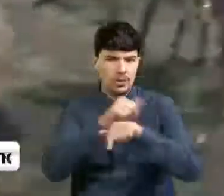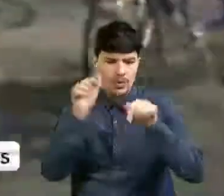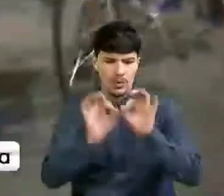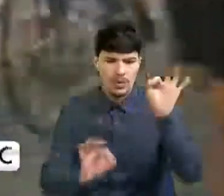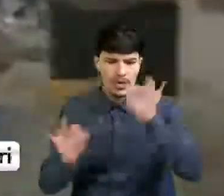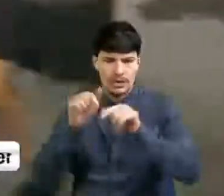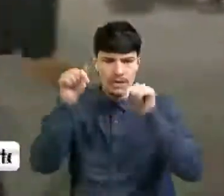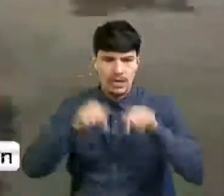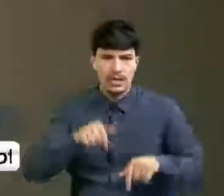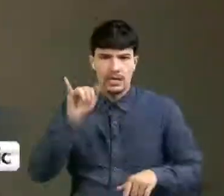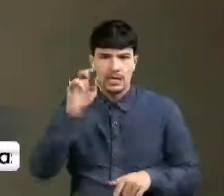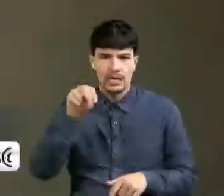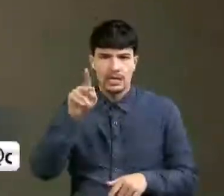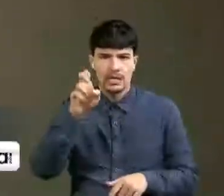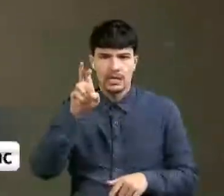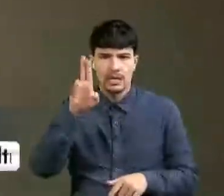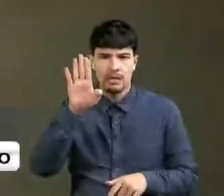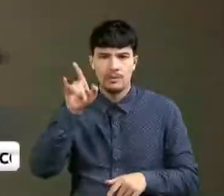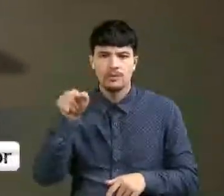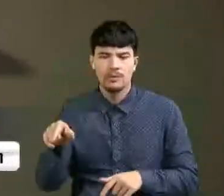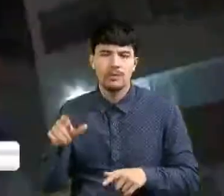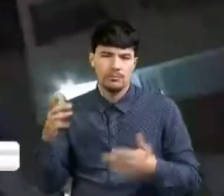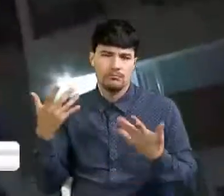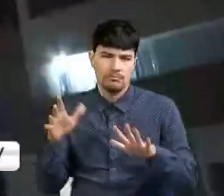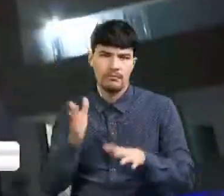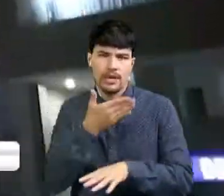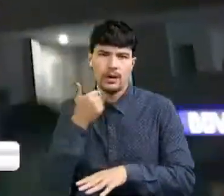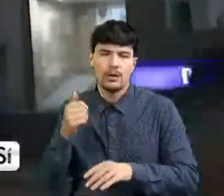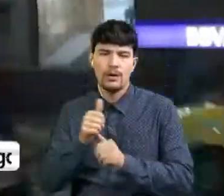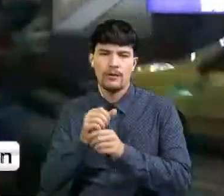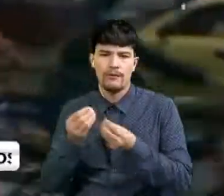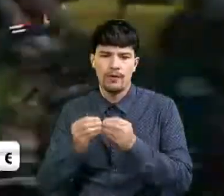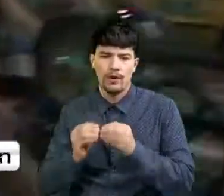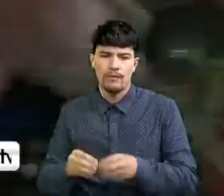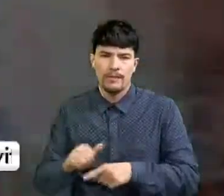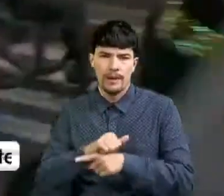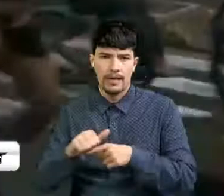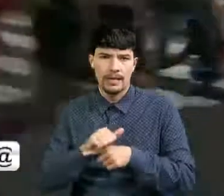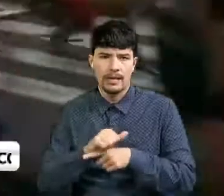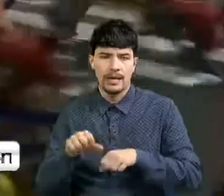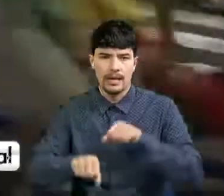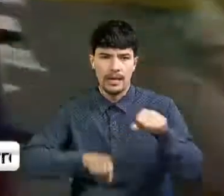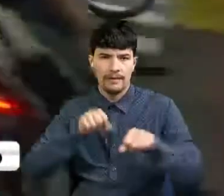han convertido en la mejor forma de adoptar la práctica de la bicicultura.